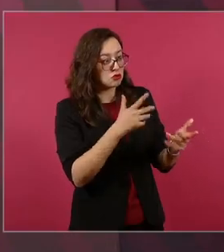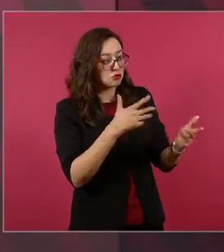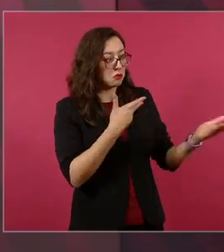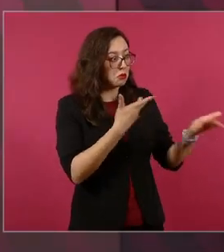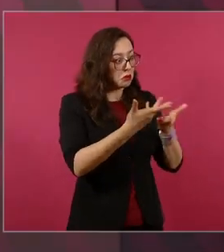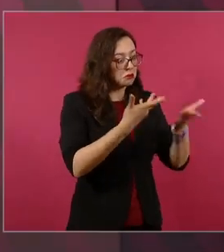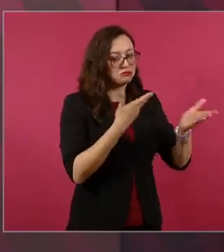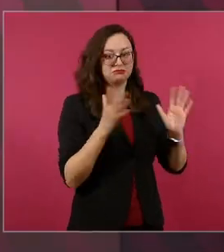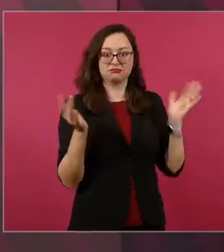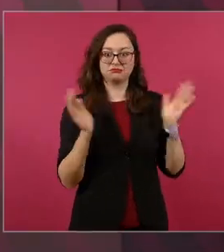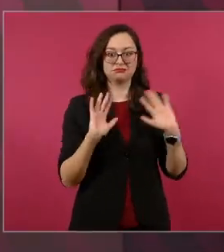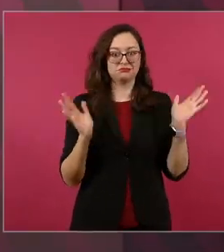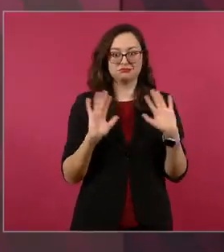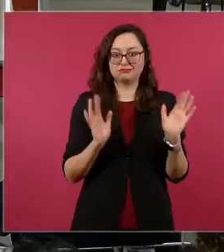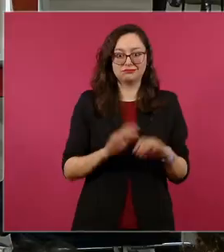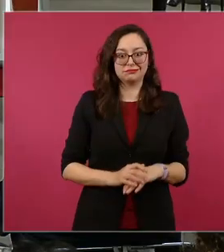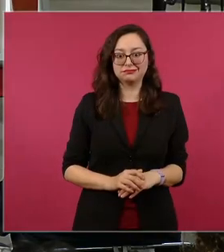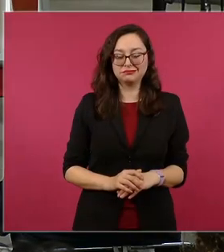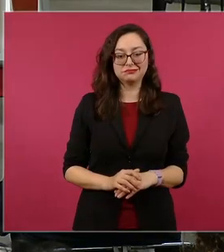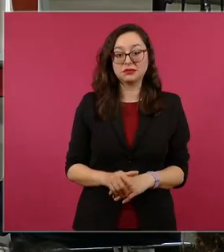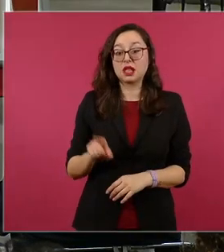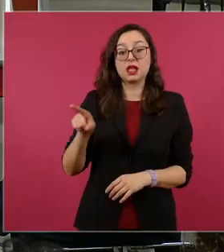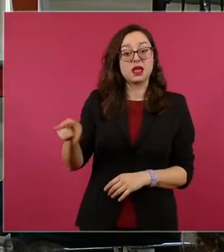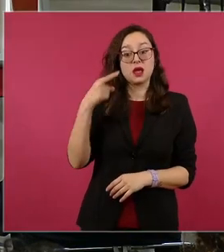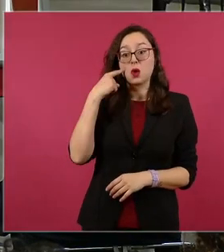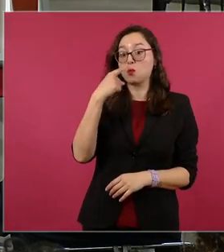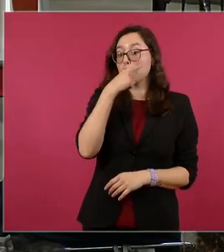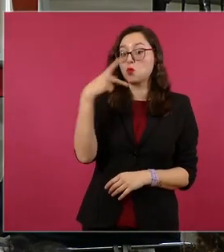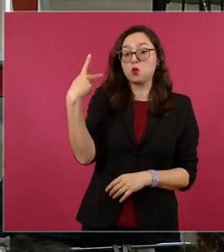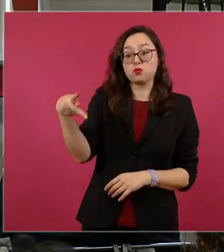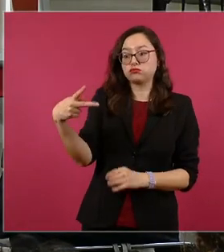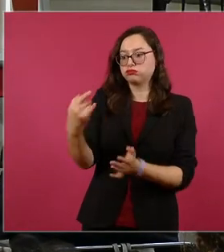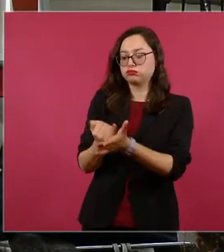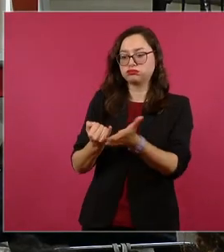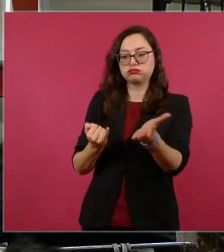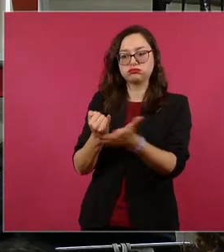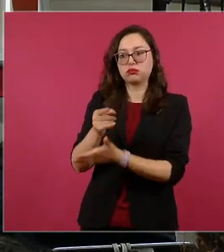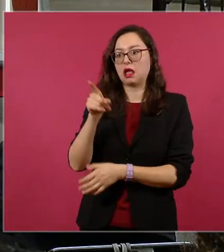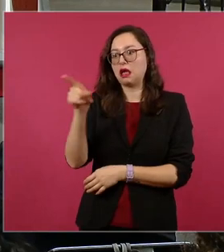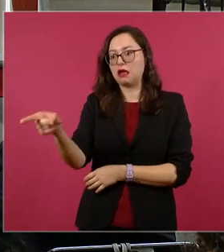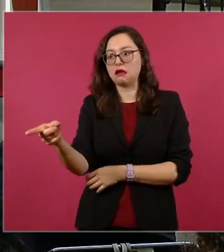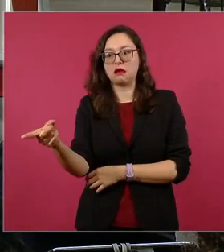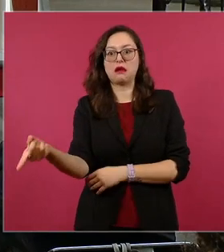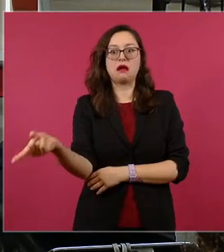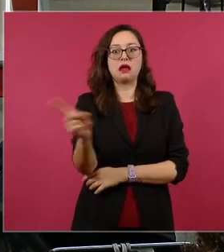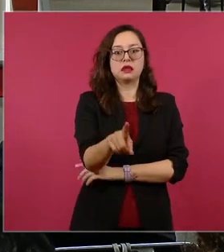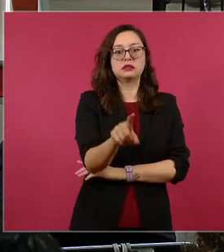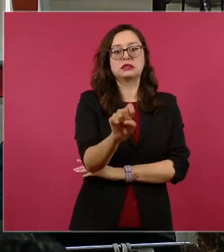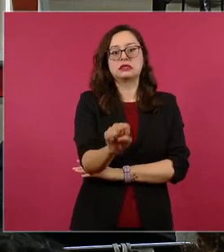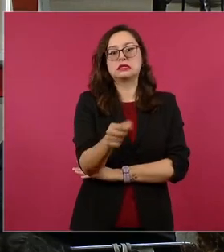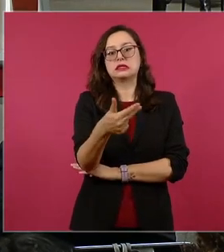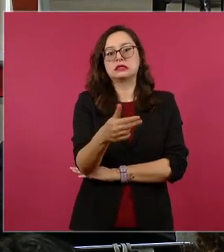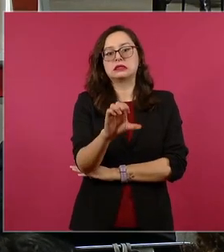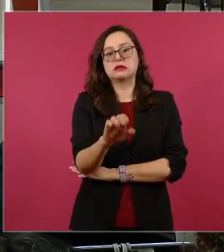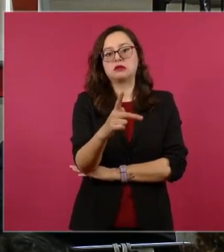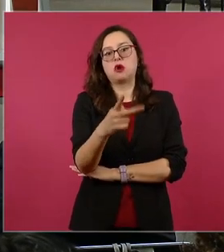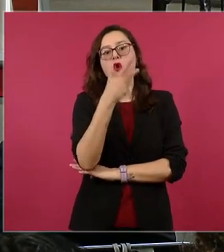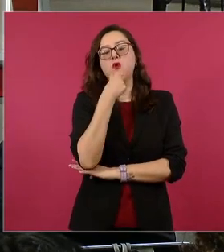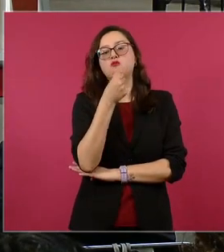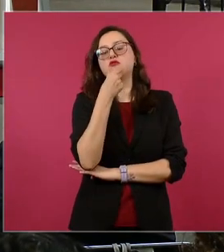tomó y ella habló con Rogelio y entiendo que